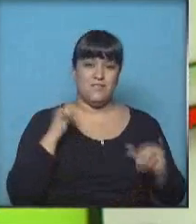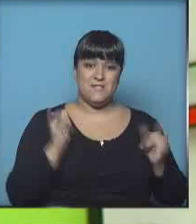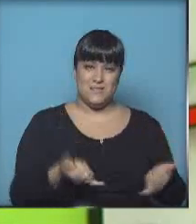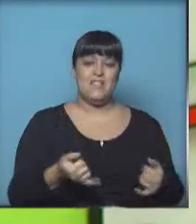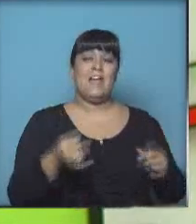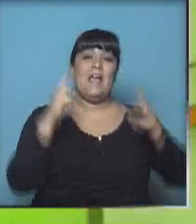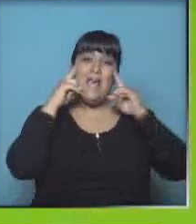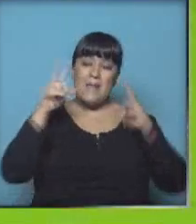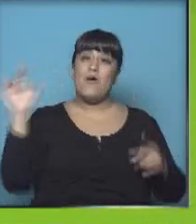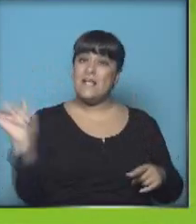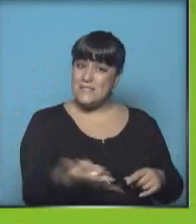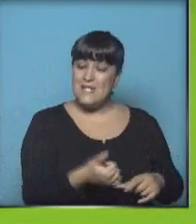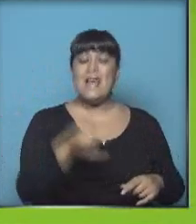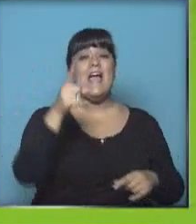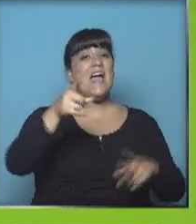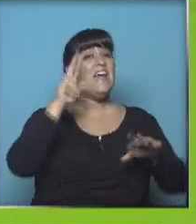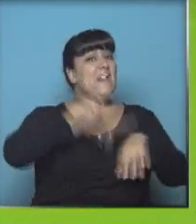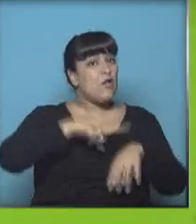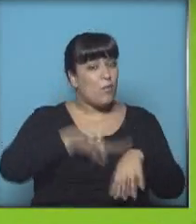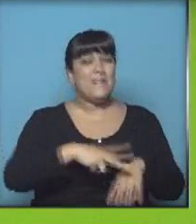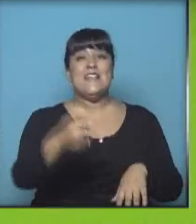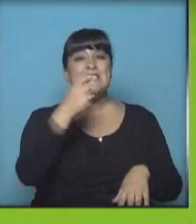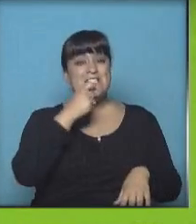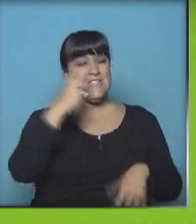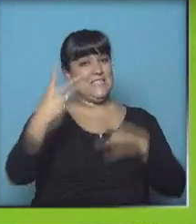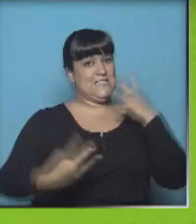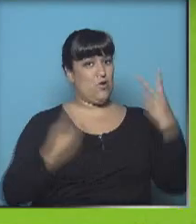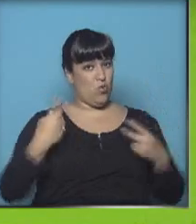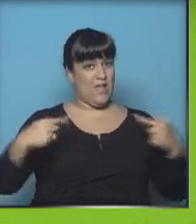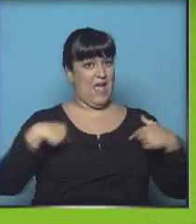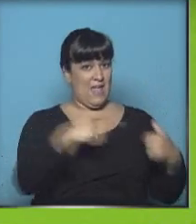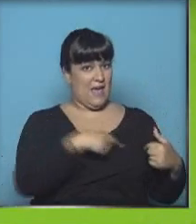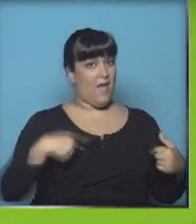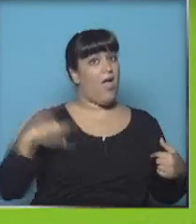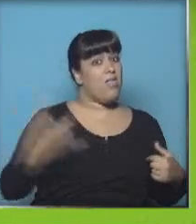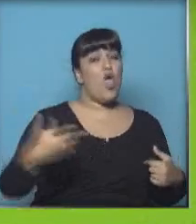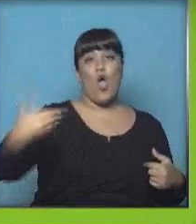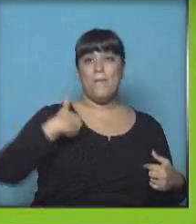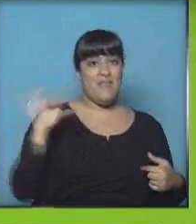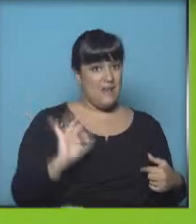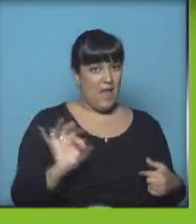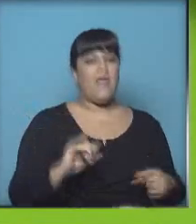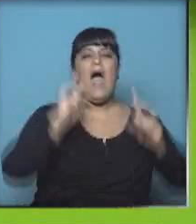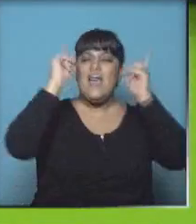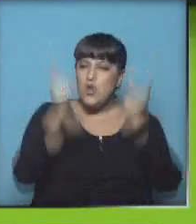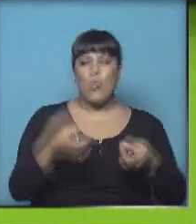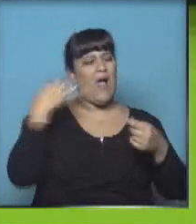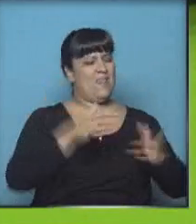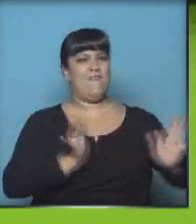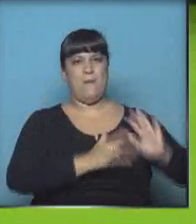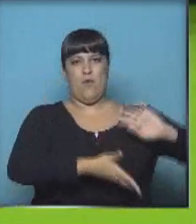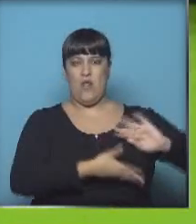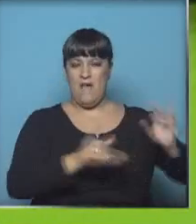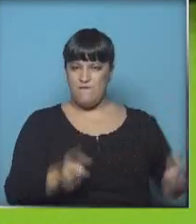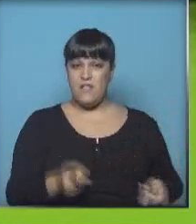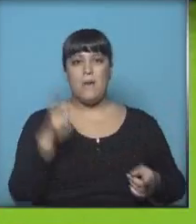Creemos la recomendación sería, es esa. O sea que si tu cirujano plástico no te la solicita, hacé la voz. Sí. Porque esto,